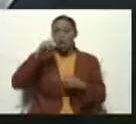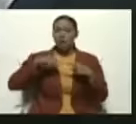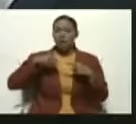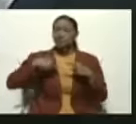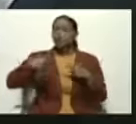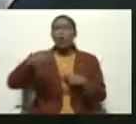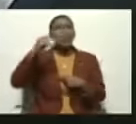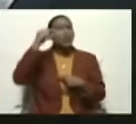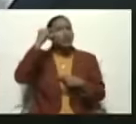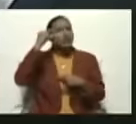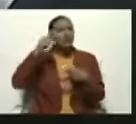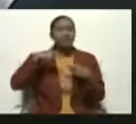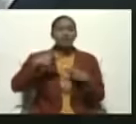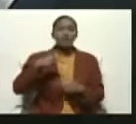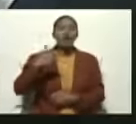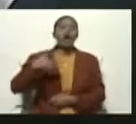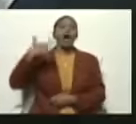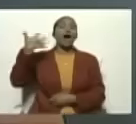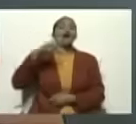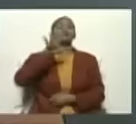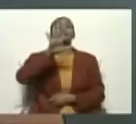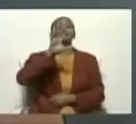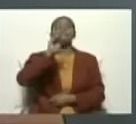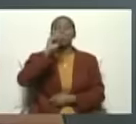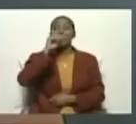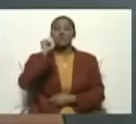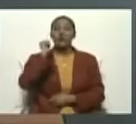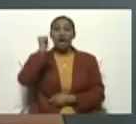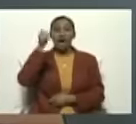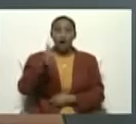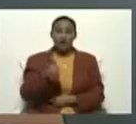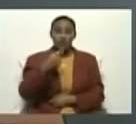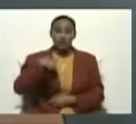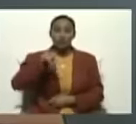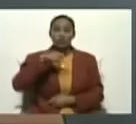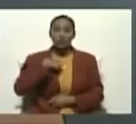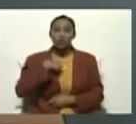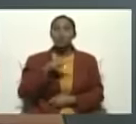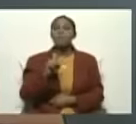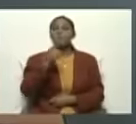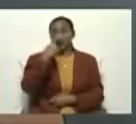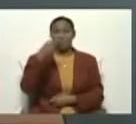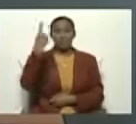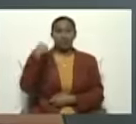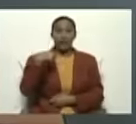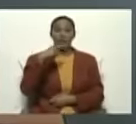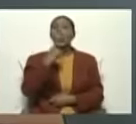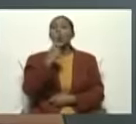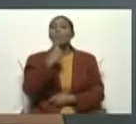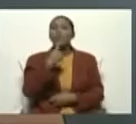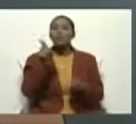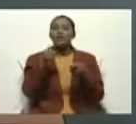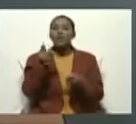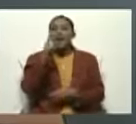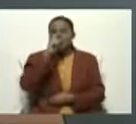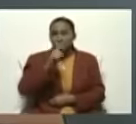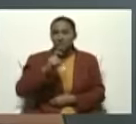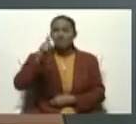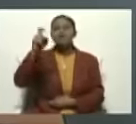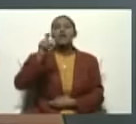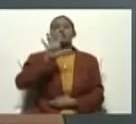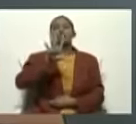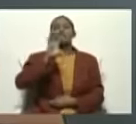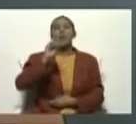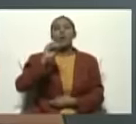todos los días, hace 50 años, el año pasado cumplimos nuestros primeros 50 años, atiende a las personas